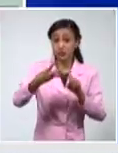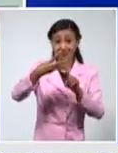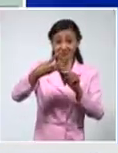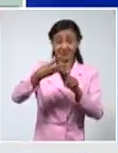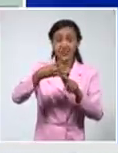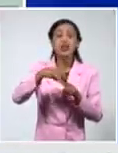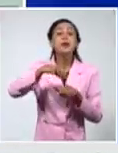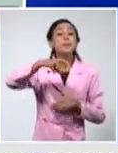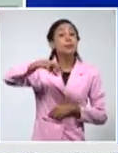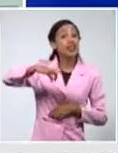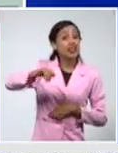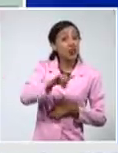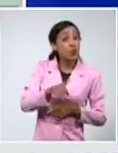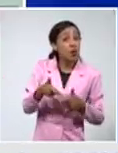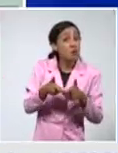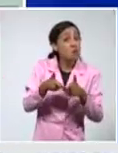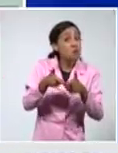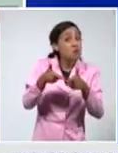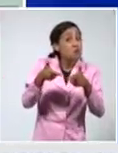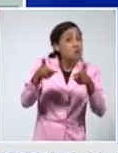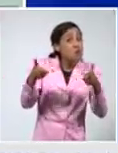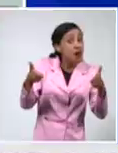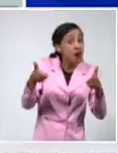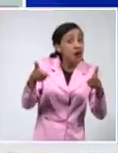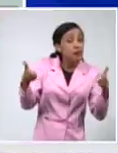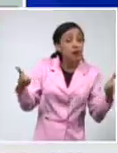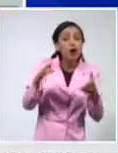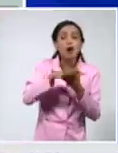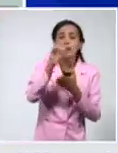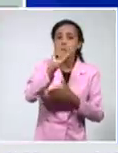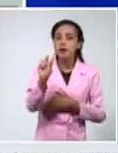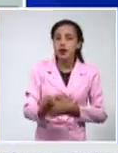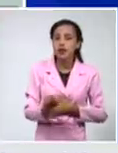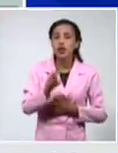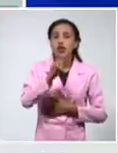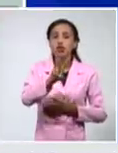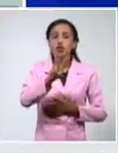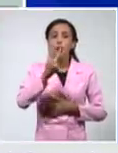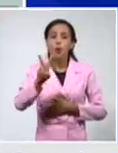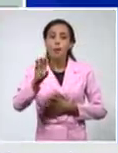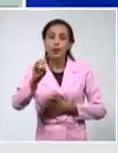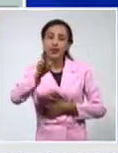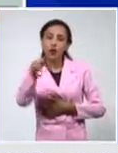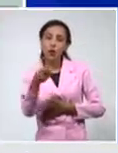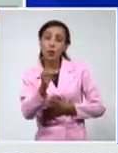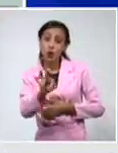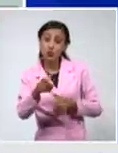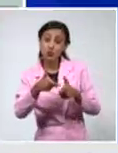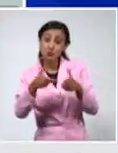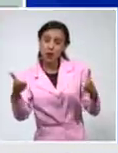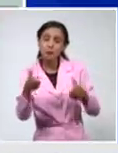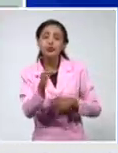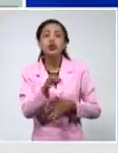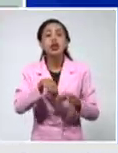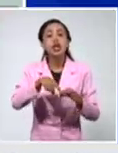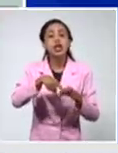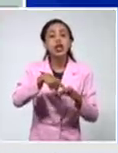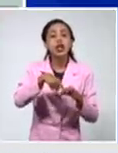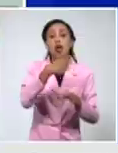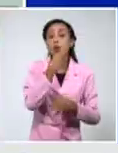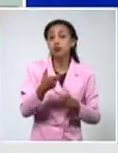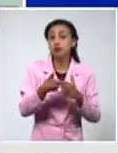Río incrementan sus tasas. Mayabeque a 220,8, el municipio especial a